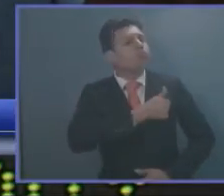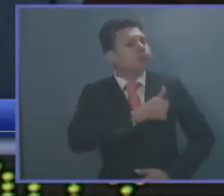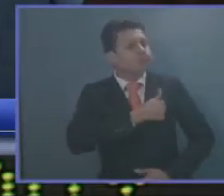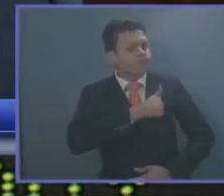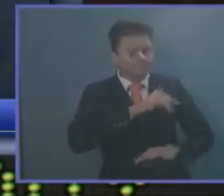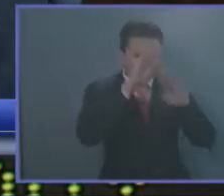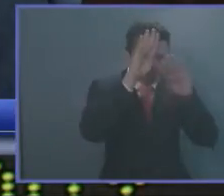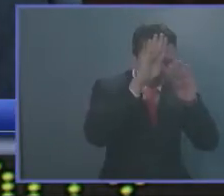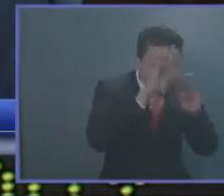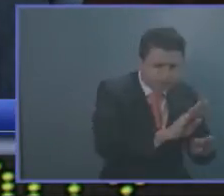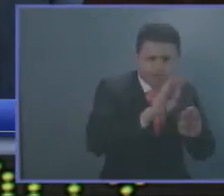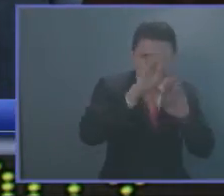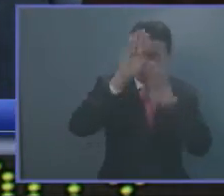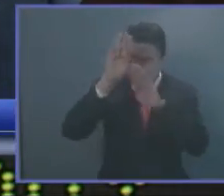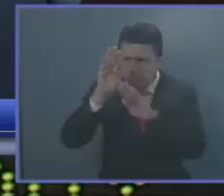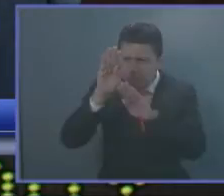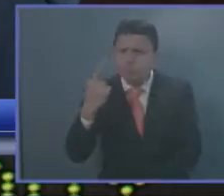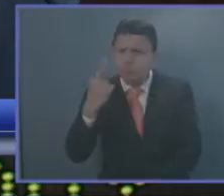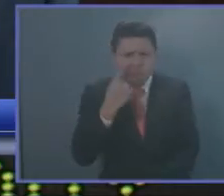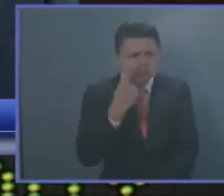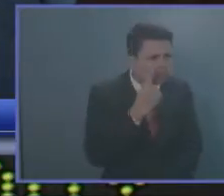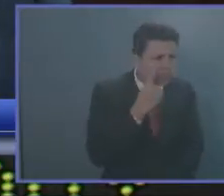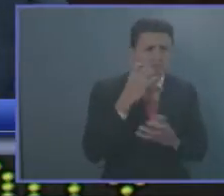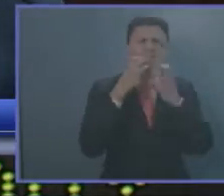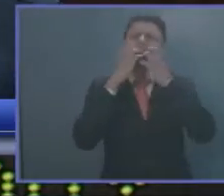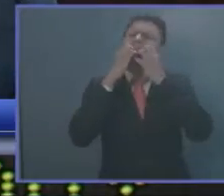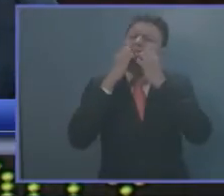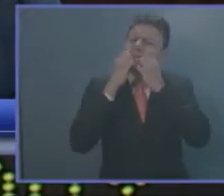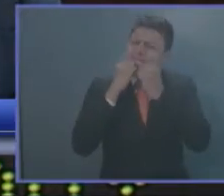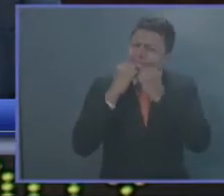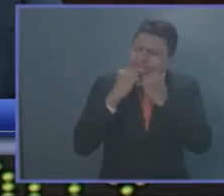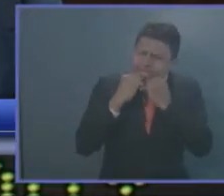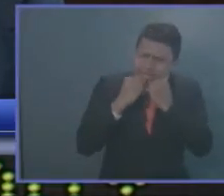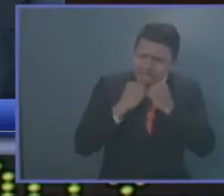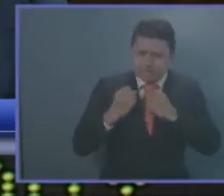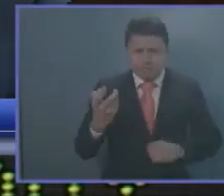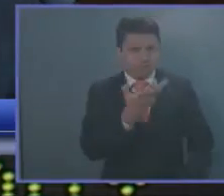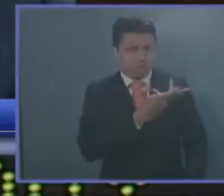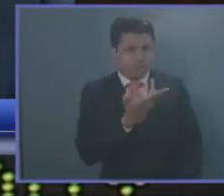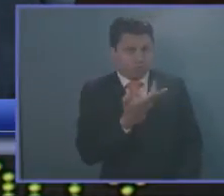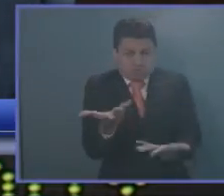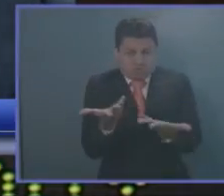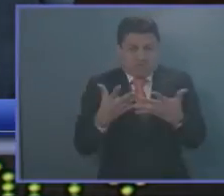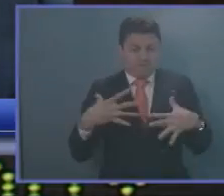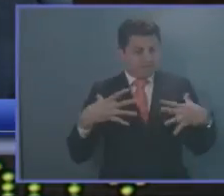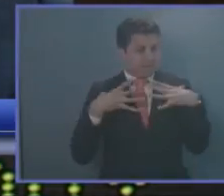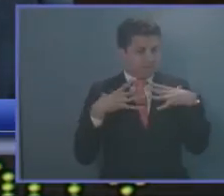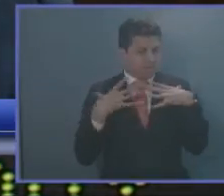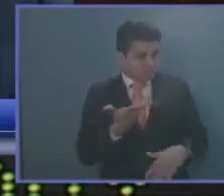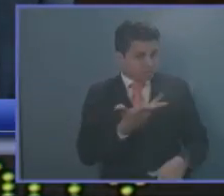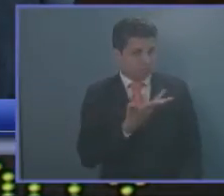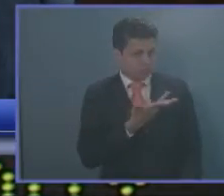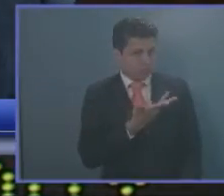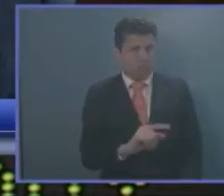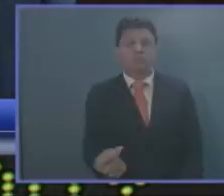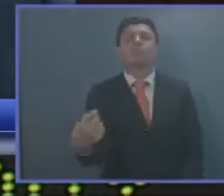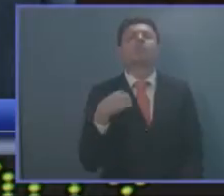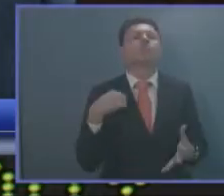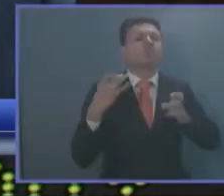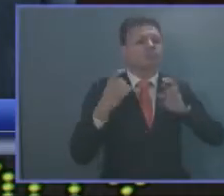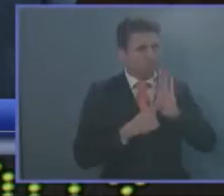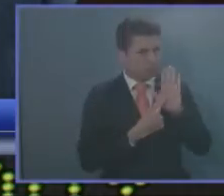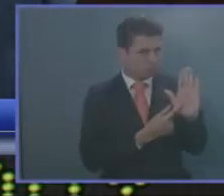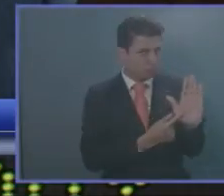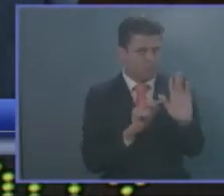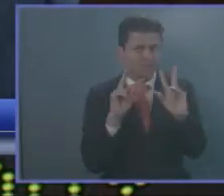dando el ejemplo, actuando. Quisiera subrayar la importancia que tiene la educación para contribuir al